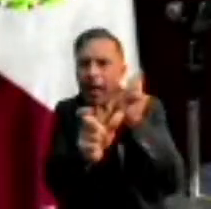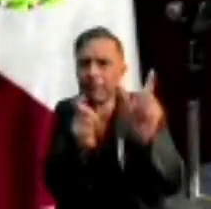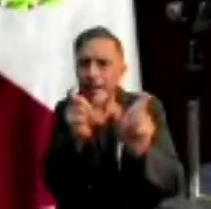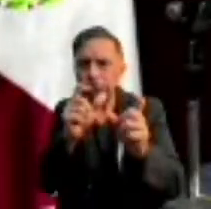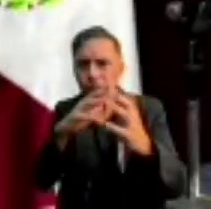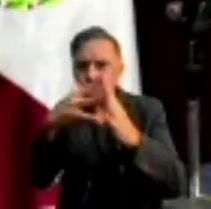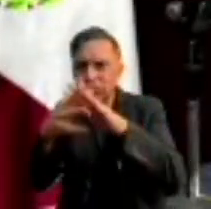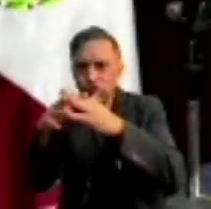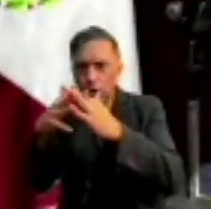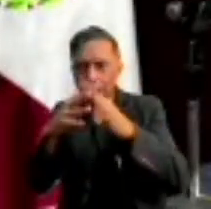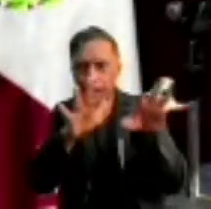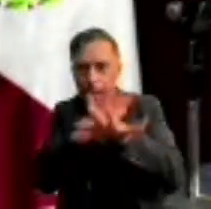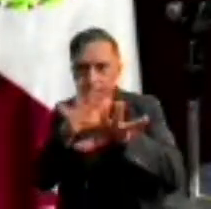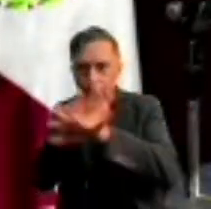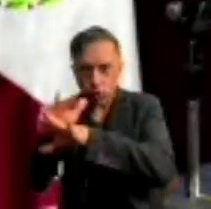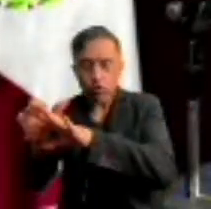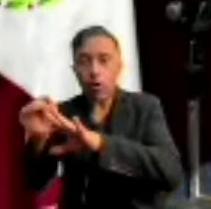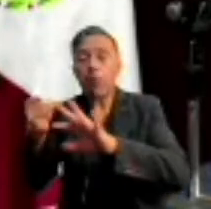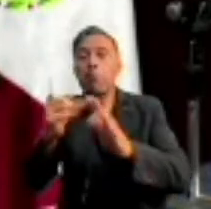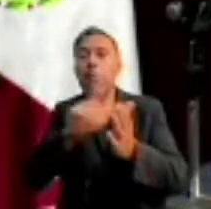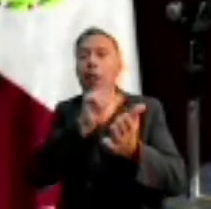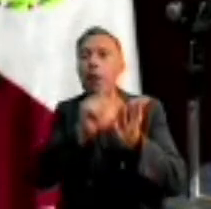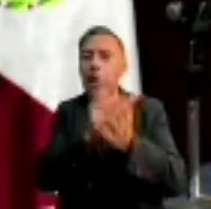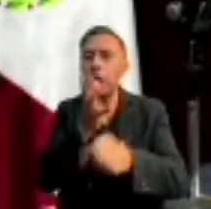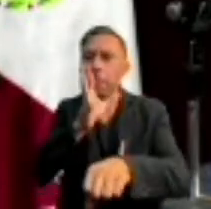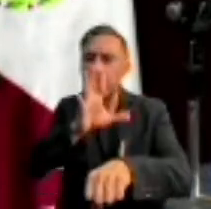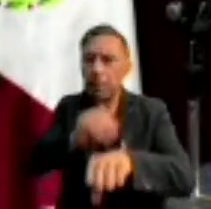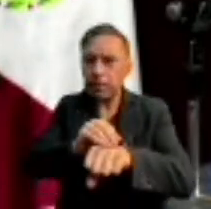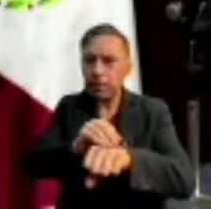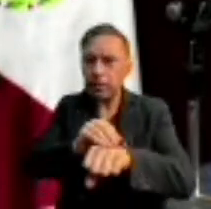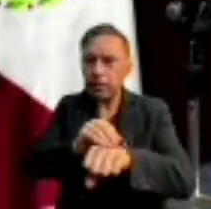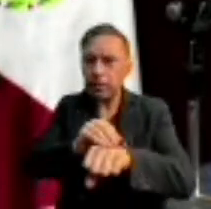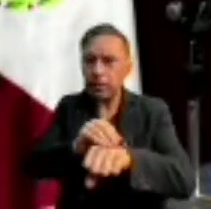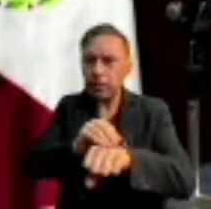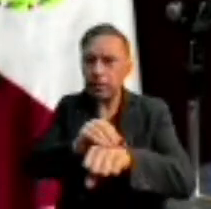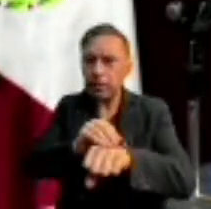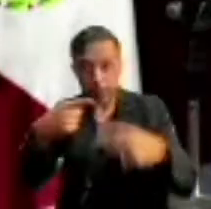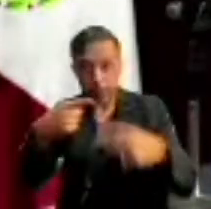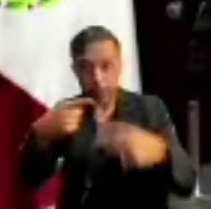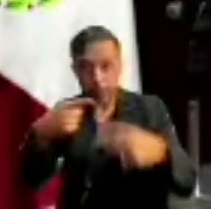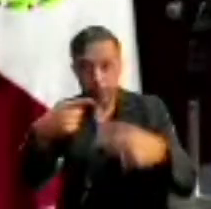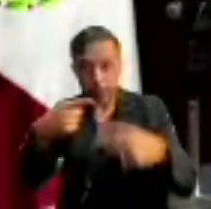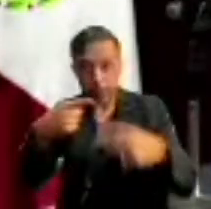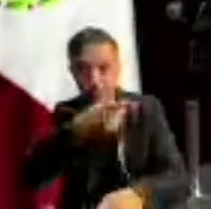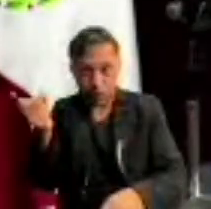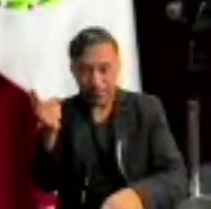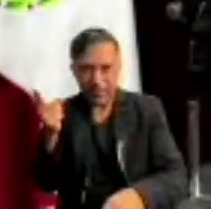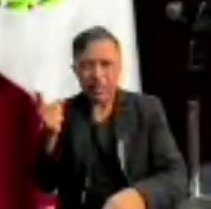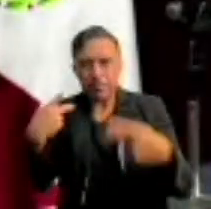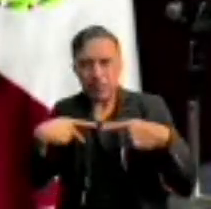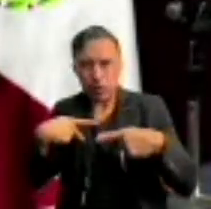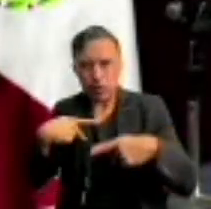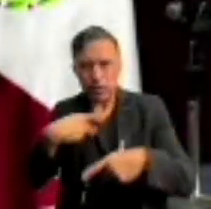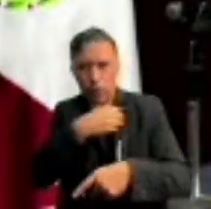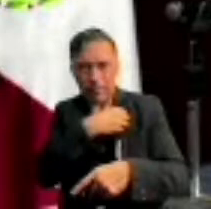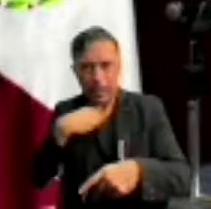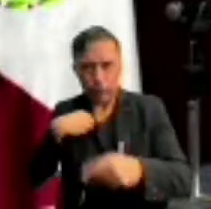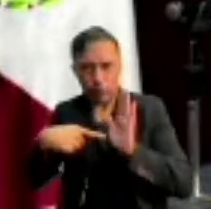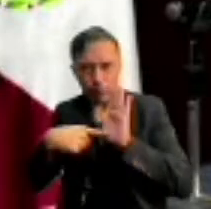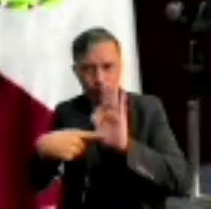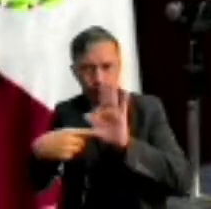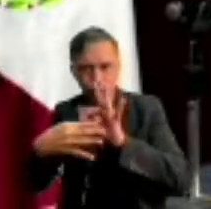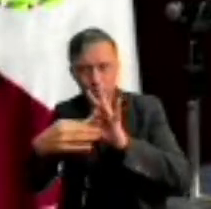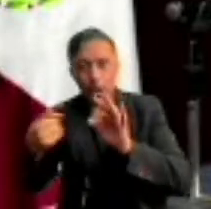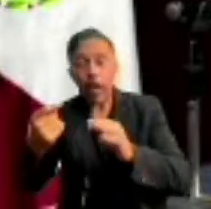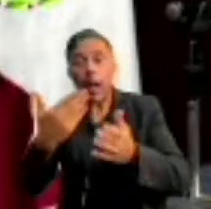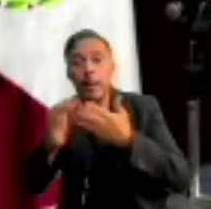facultades las atribuciones y competencias de los sujetos obligados así como los procedimientos en la atención de las solicitudes de